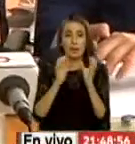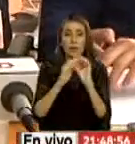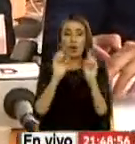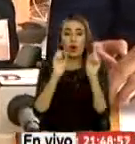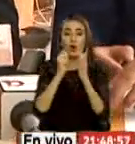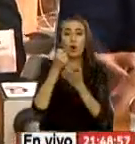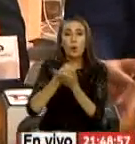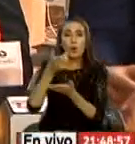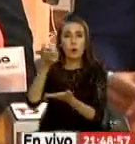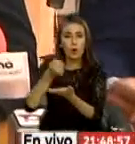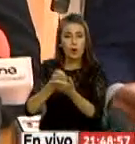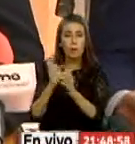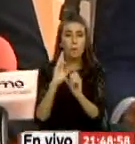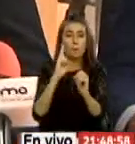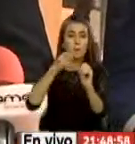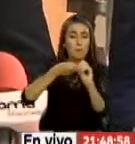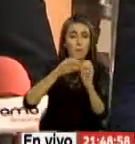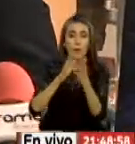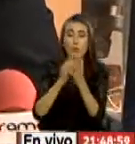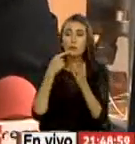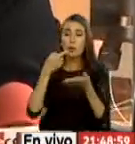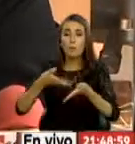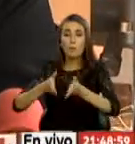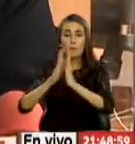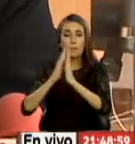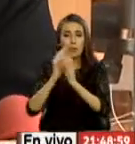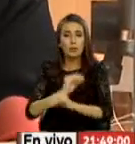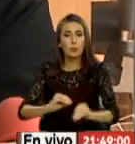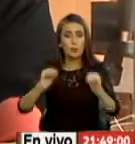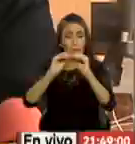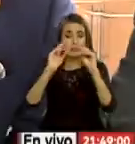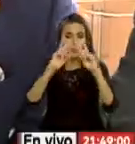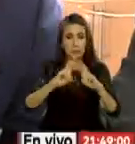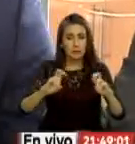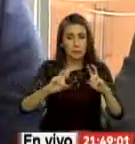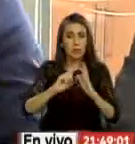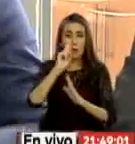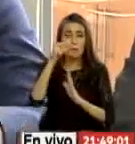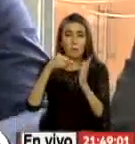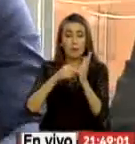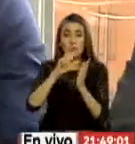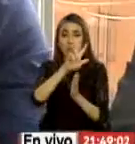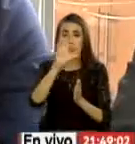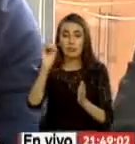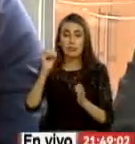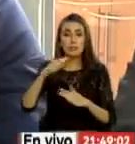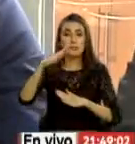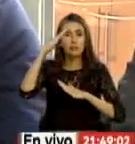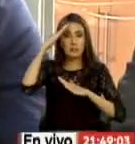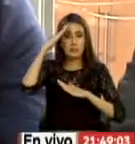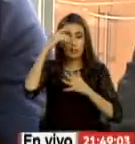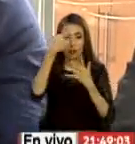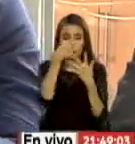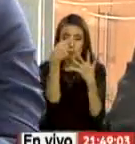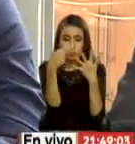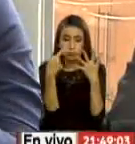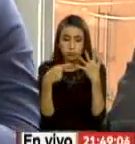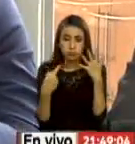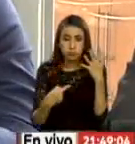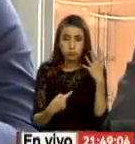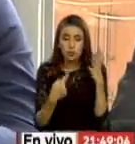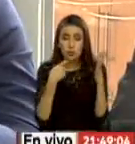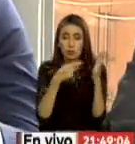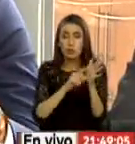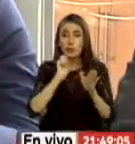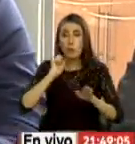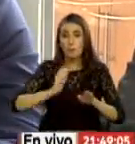pases policiales, solicitó una investigación a los 1.317 uniformados que forman parte del listado. Para sus abogados, no